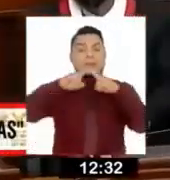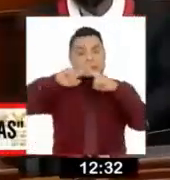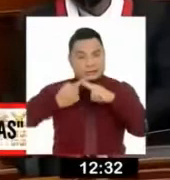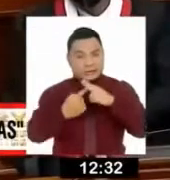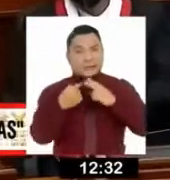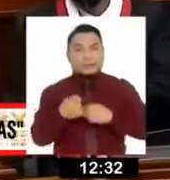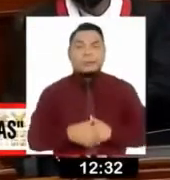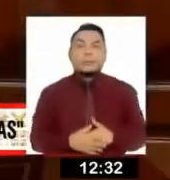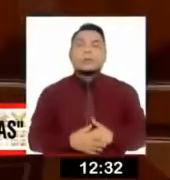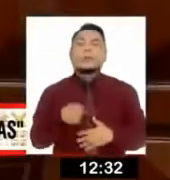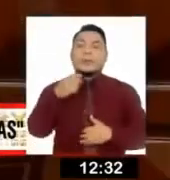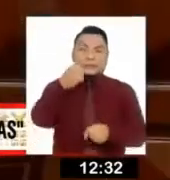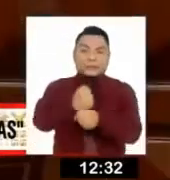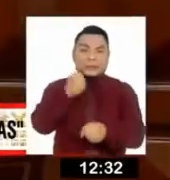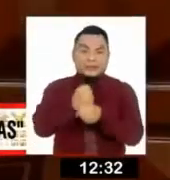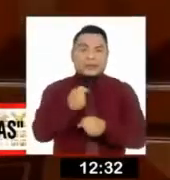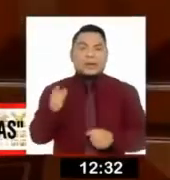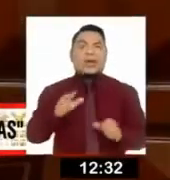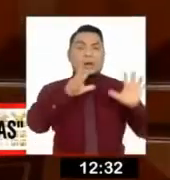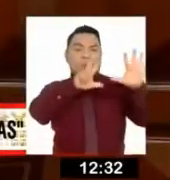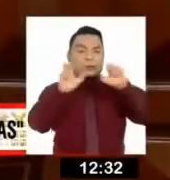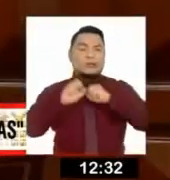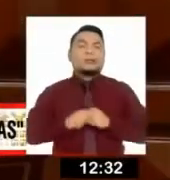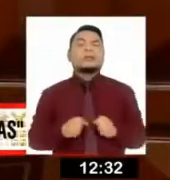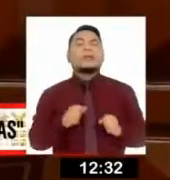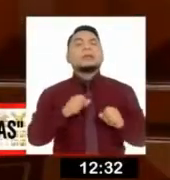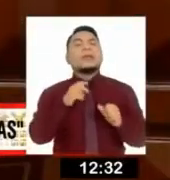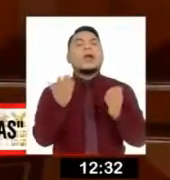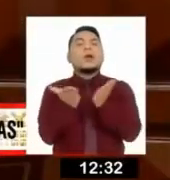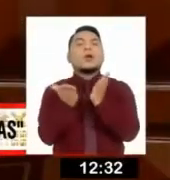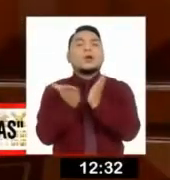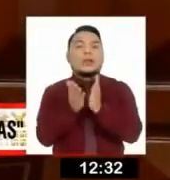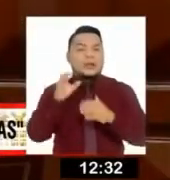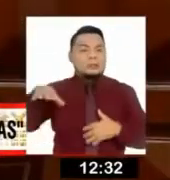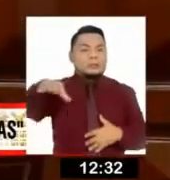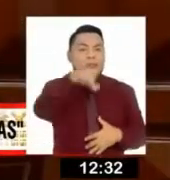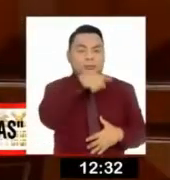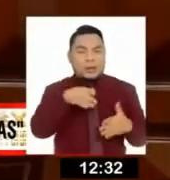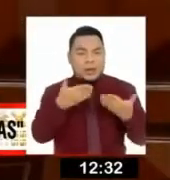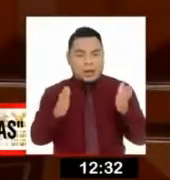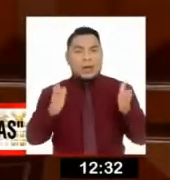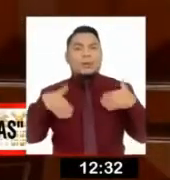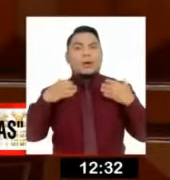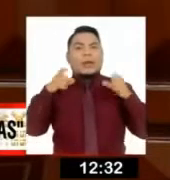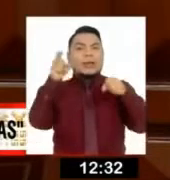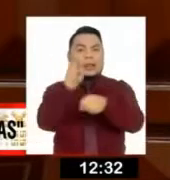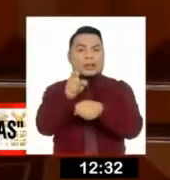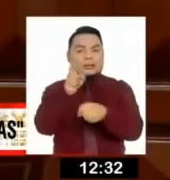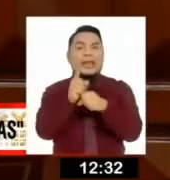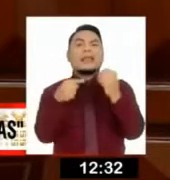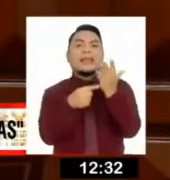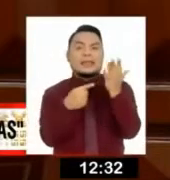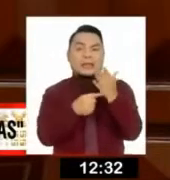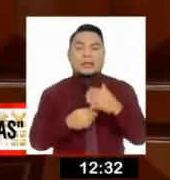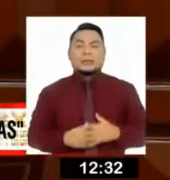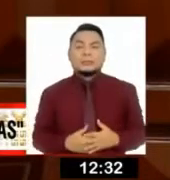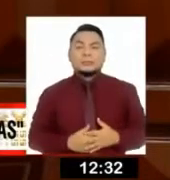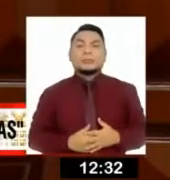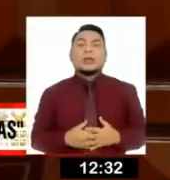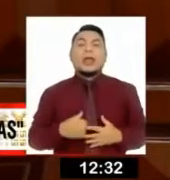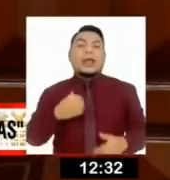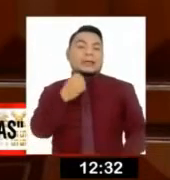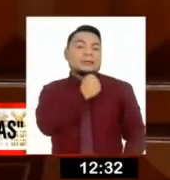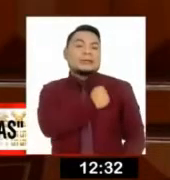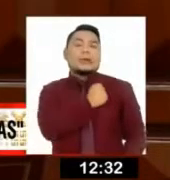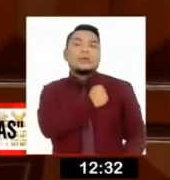Inicialmente, trabajaremos en 800 instituciones educativas habilitadas para la educación técnica, la